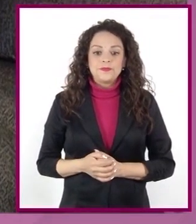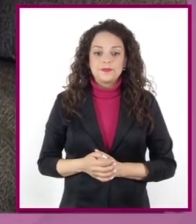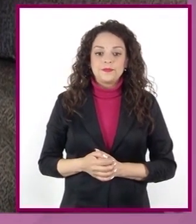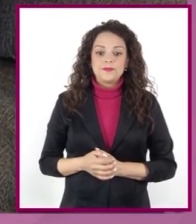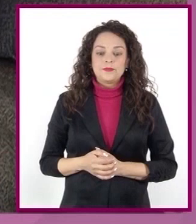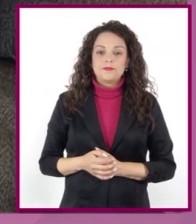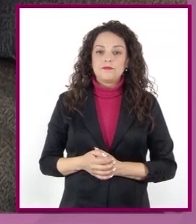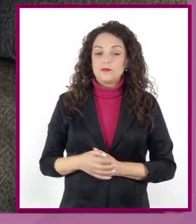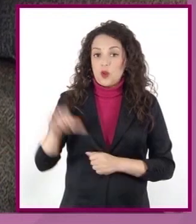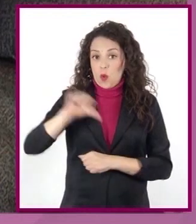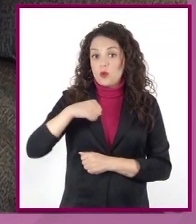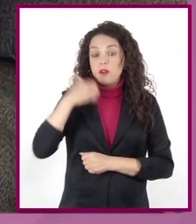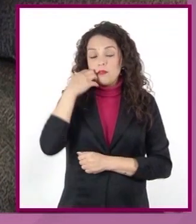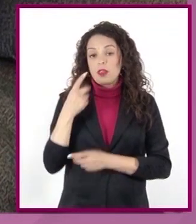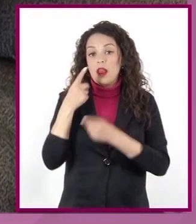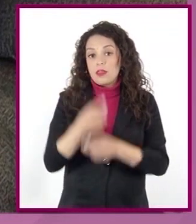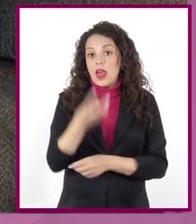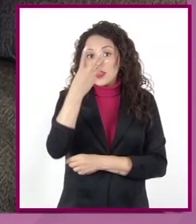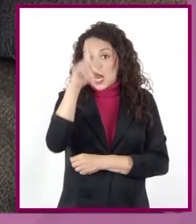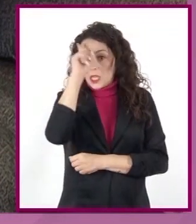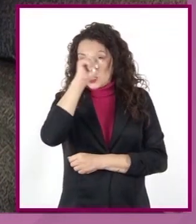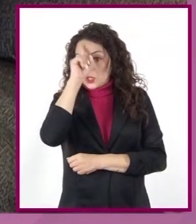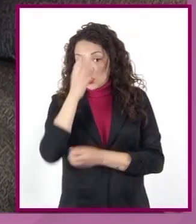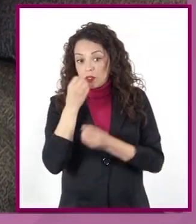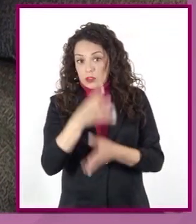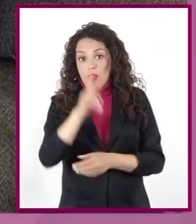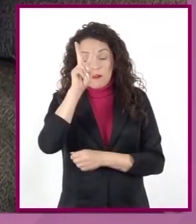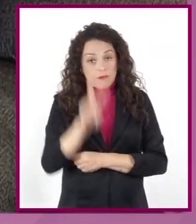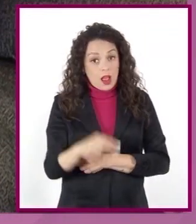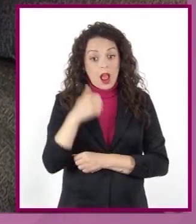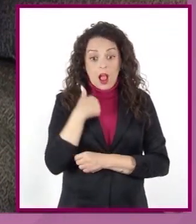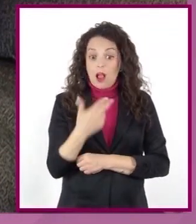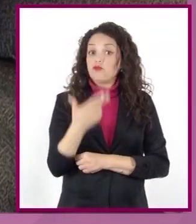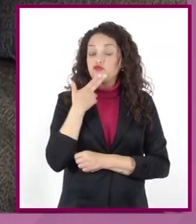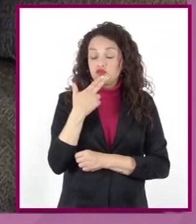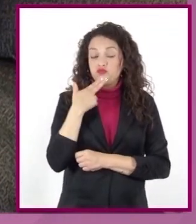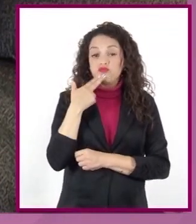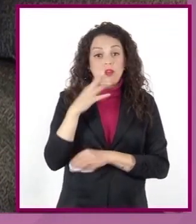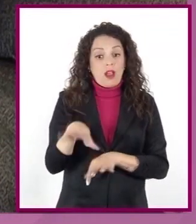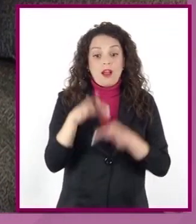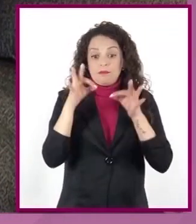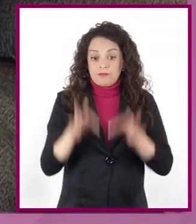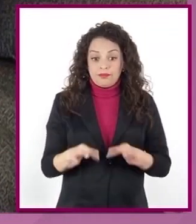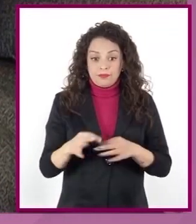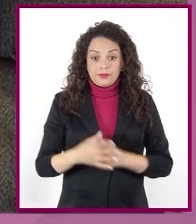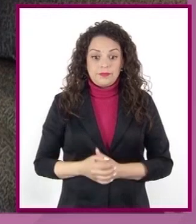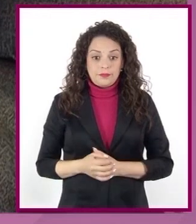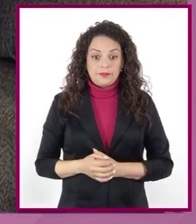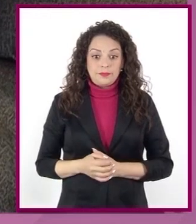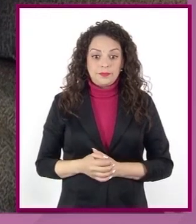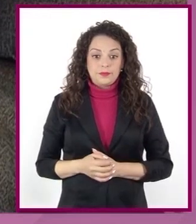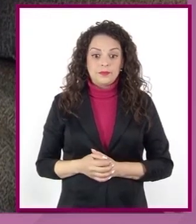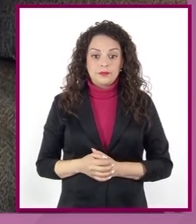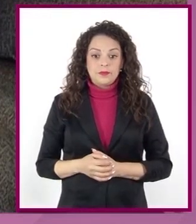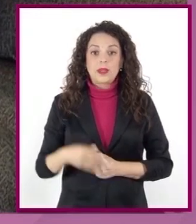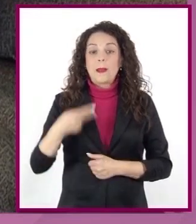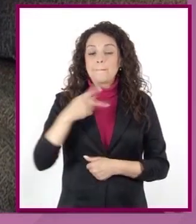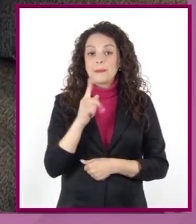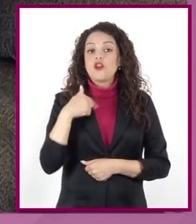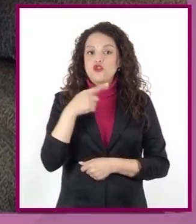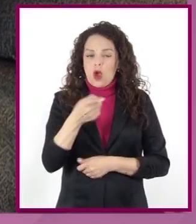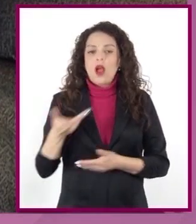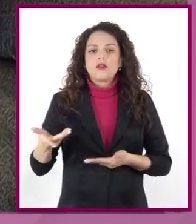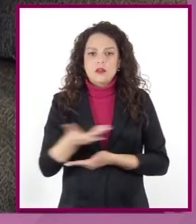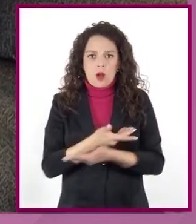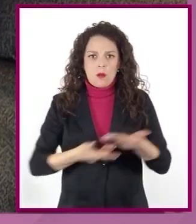hoy quiero darte 3 consejos que a mí me han servido muchísimo, que los he aprendido a lo largo de mi vida, que tal vez tú ya los practicas, pero por si no te los comparto porque estoy seguro